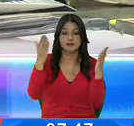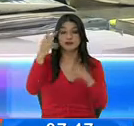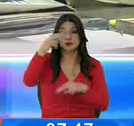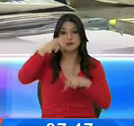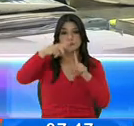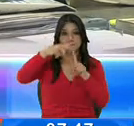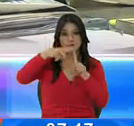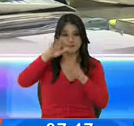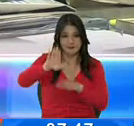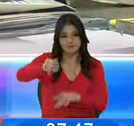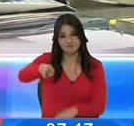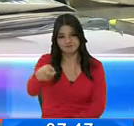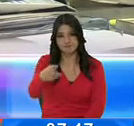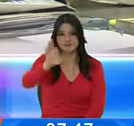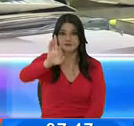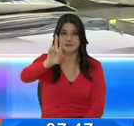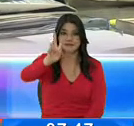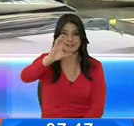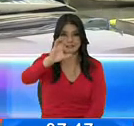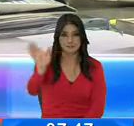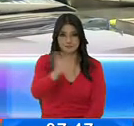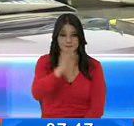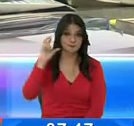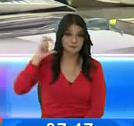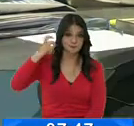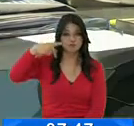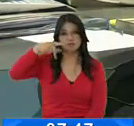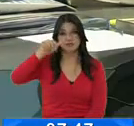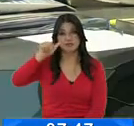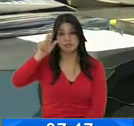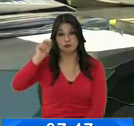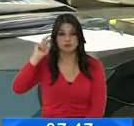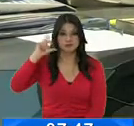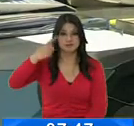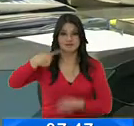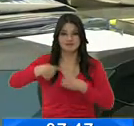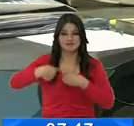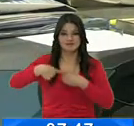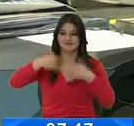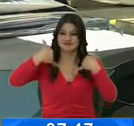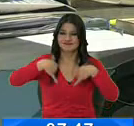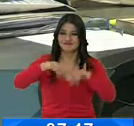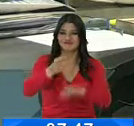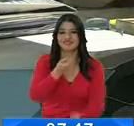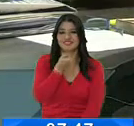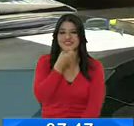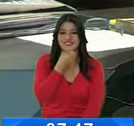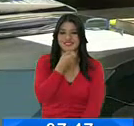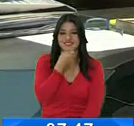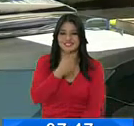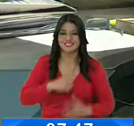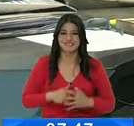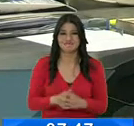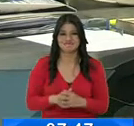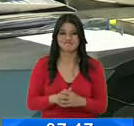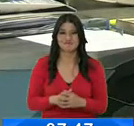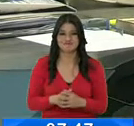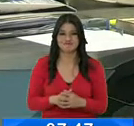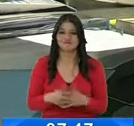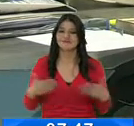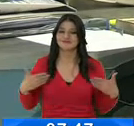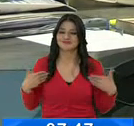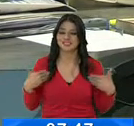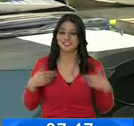a través de televicentro en las radios platinum y radio quitó vamos a continuar este diálogo reiteramos una